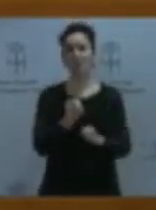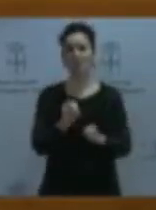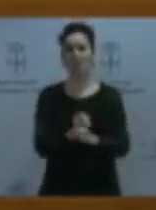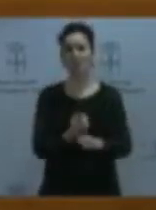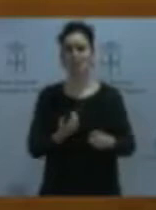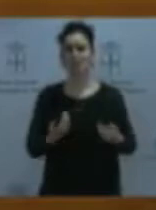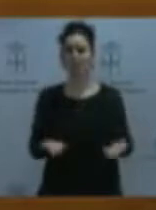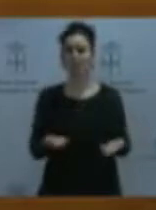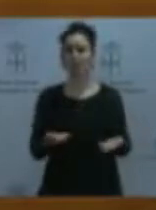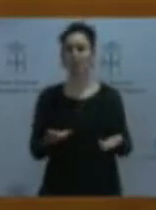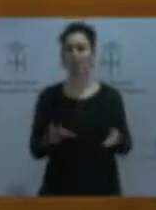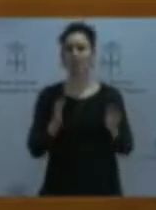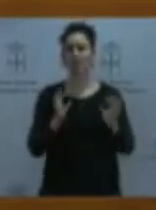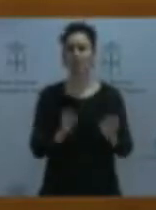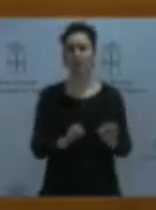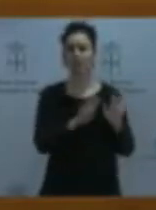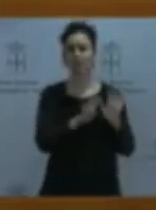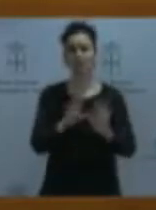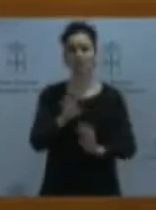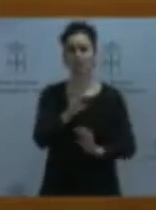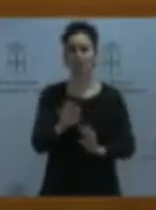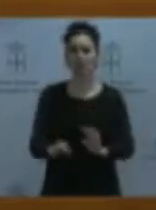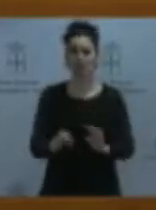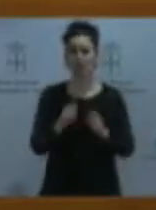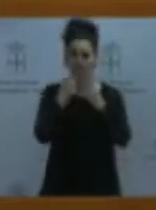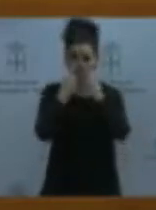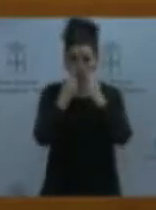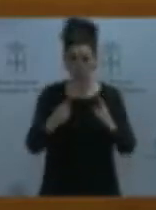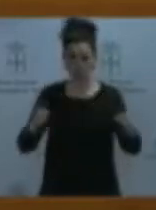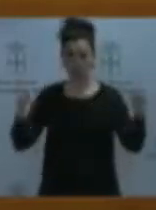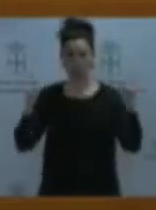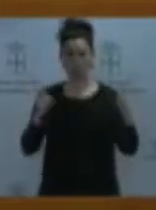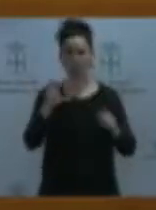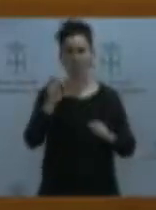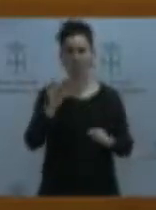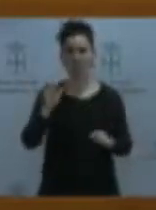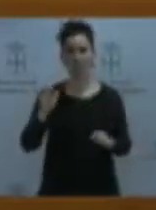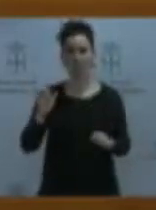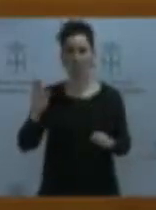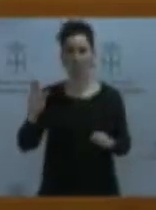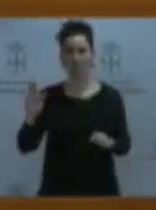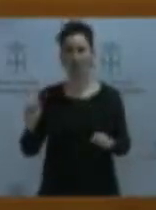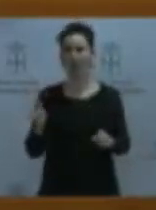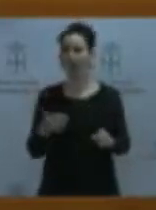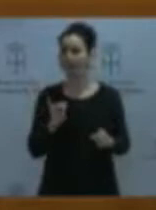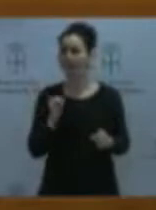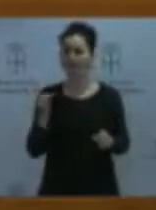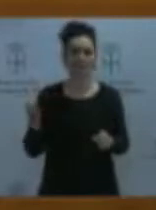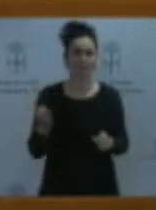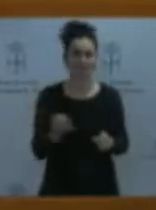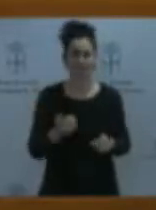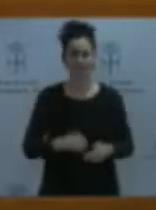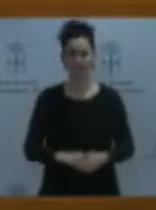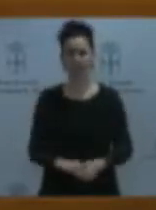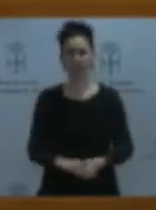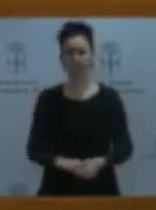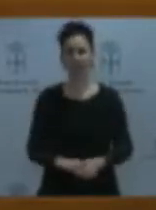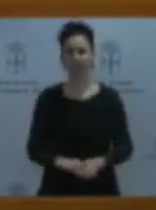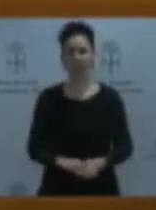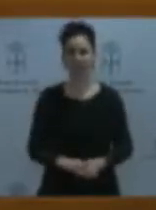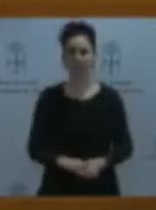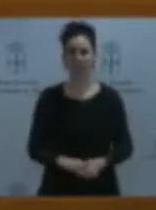producen anualmente en el SEPA, tienen un carácter normalmente